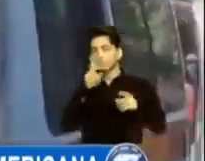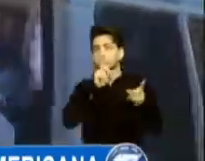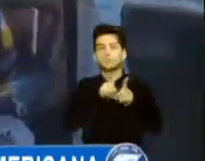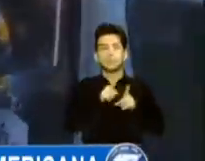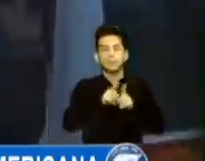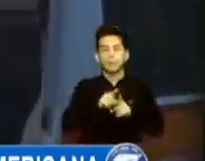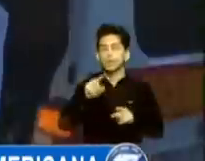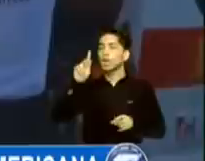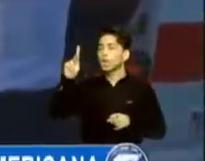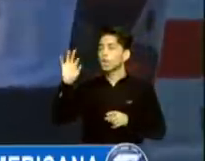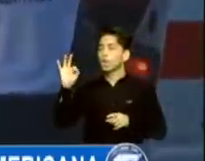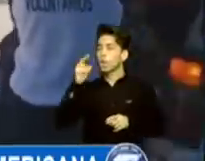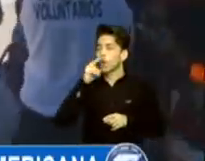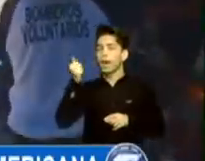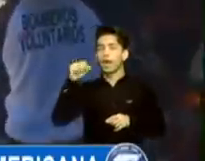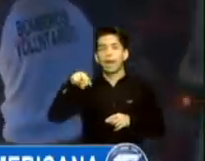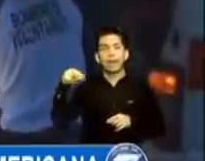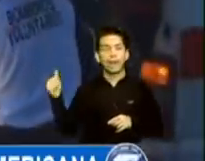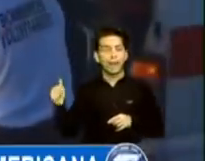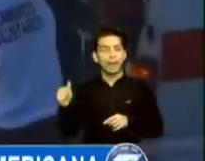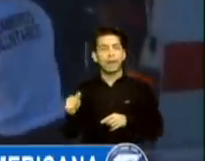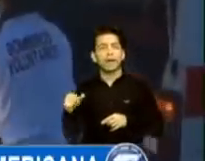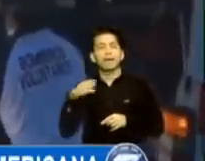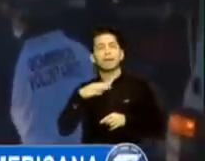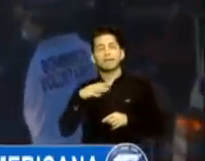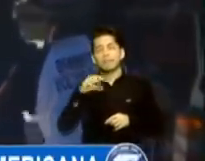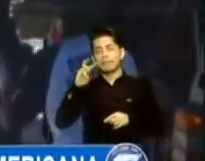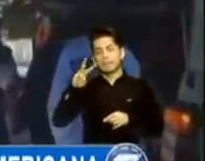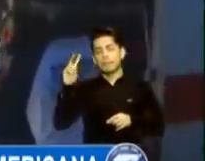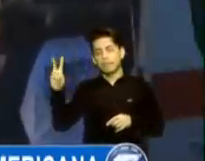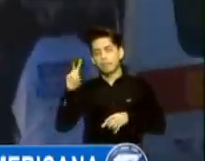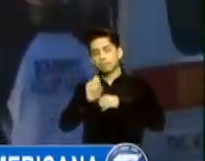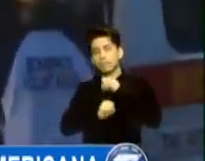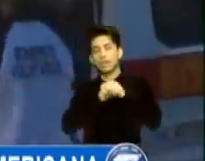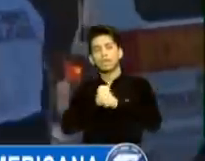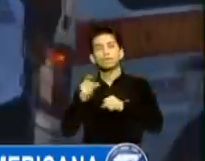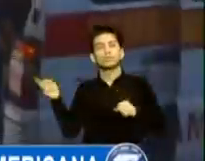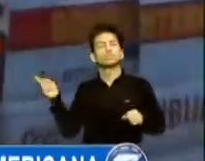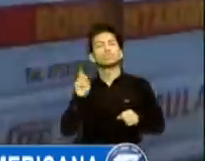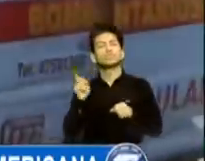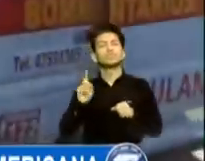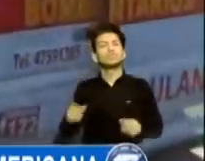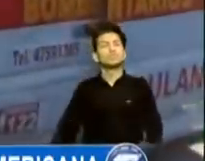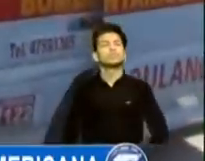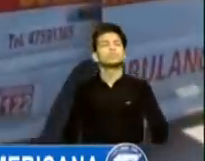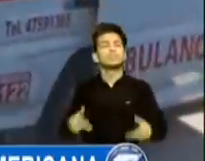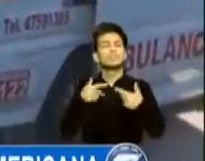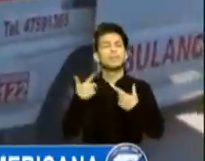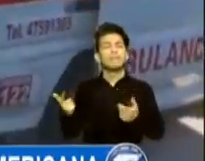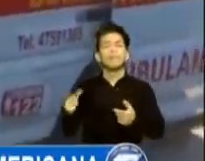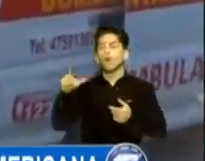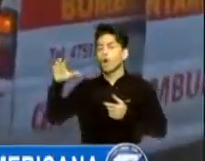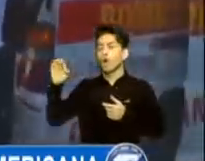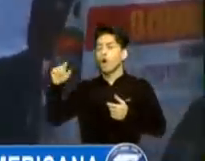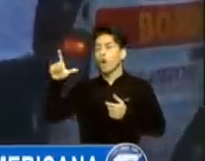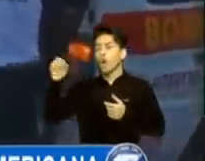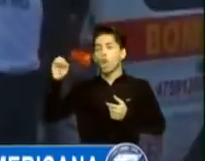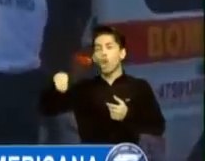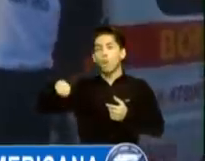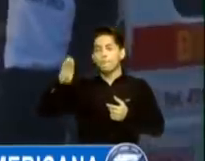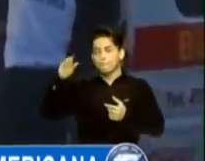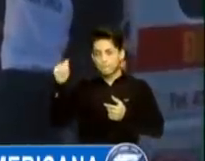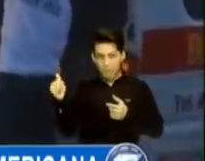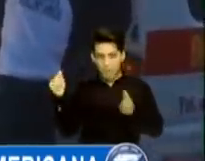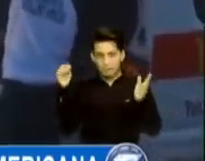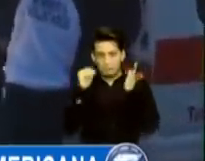de 37 años de edad, originario de Coloma, Quetzaltenango. Bomberos